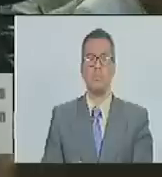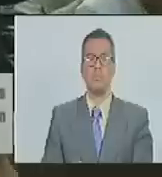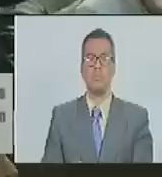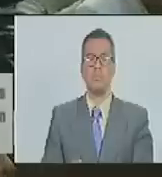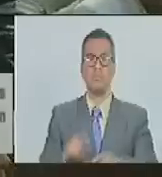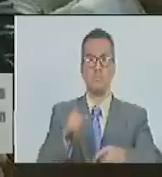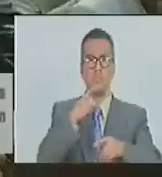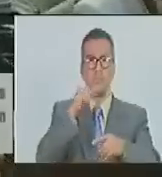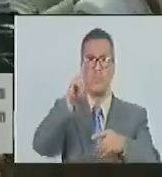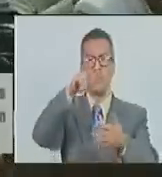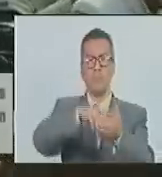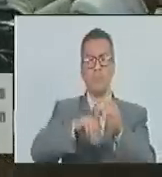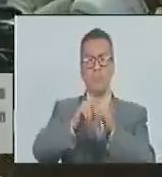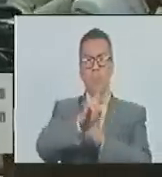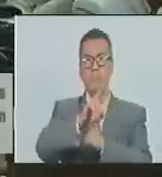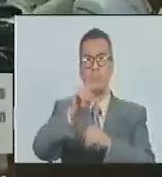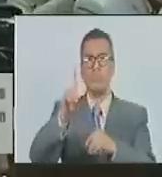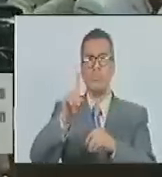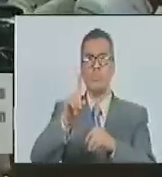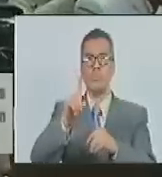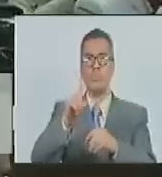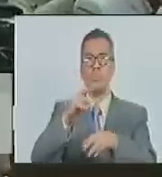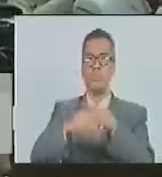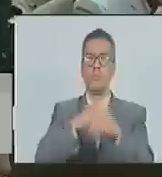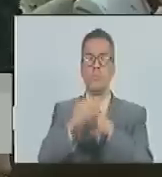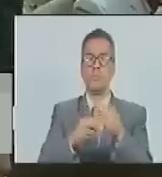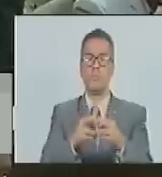Que en el 2021 tomaron un rol